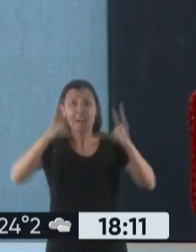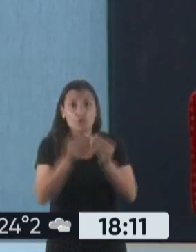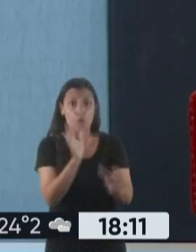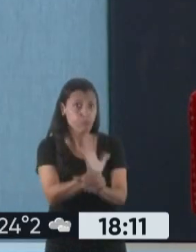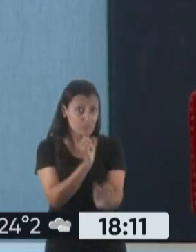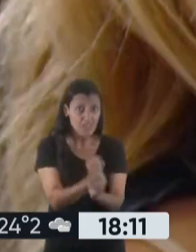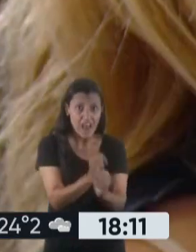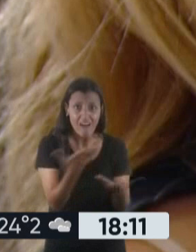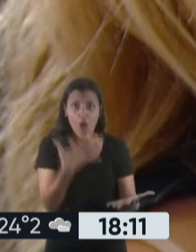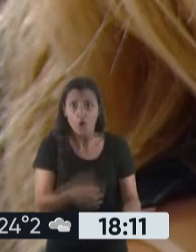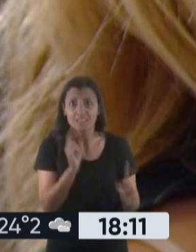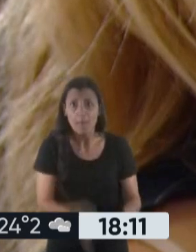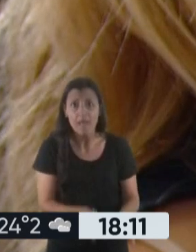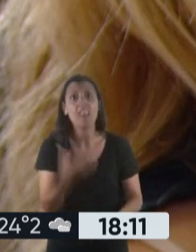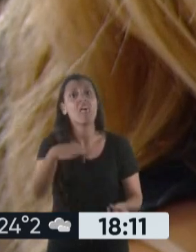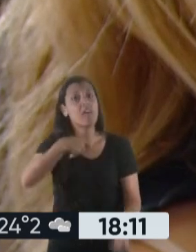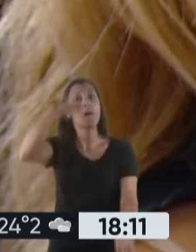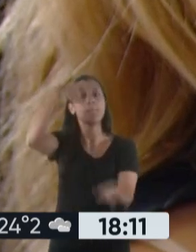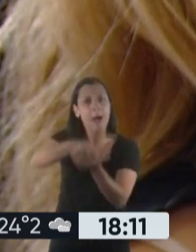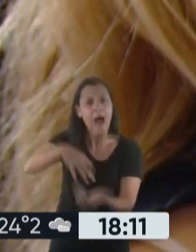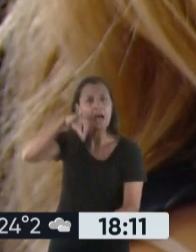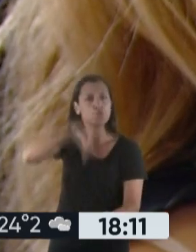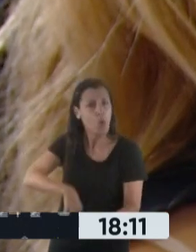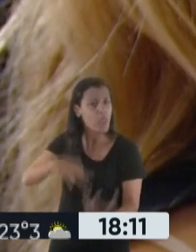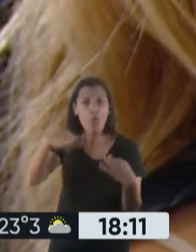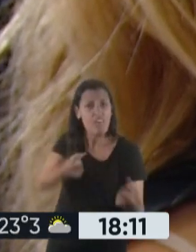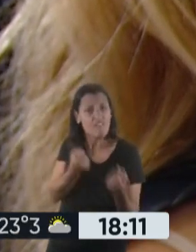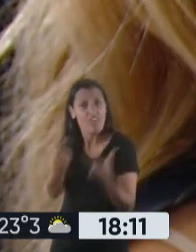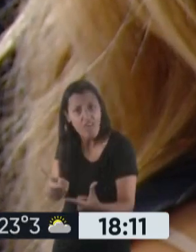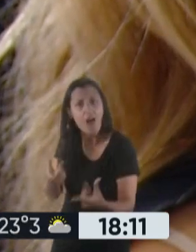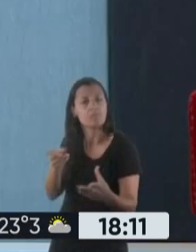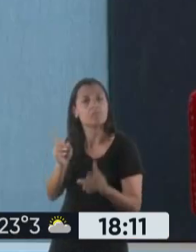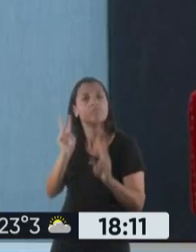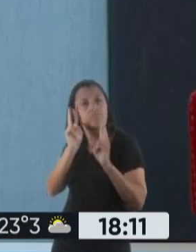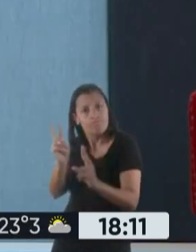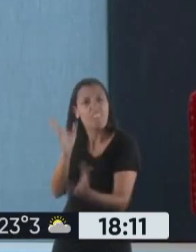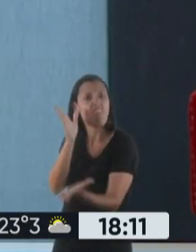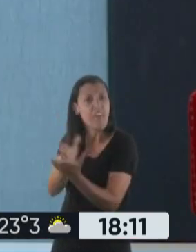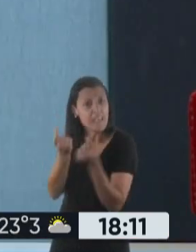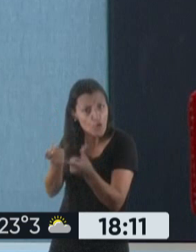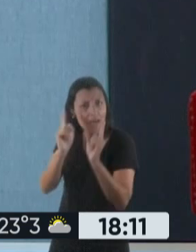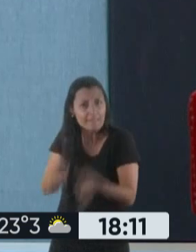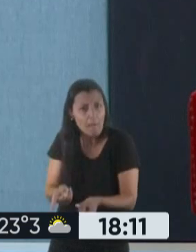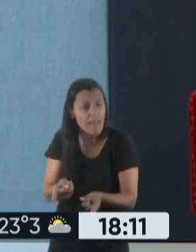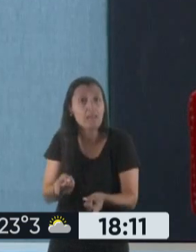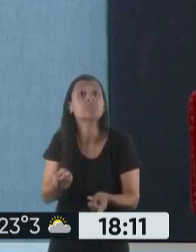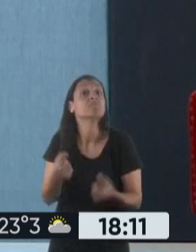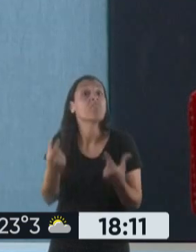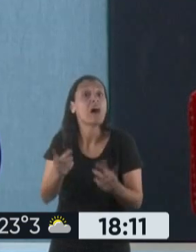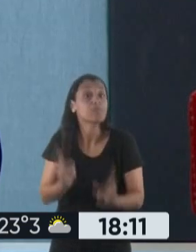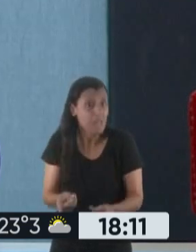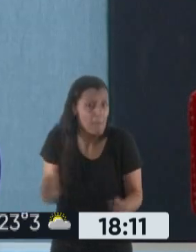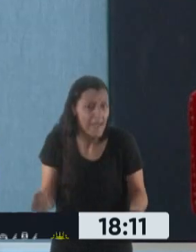como trabajo que son deben ser remunerados, deben ser tratados con los derechos correspondientes y debe